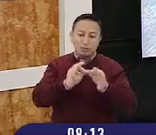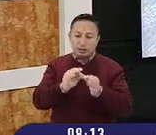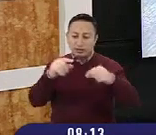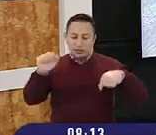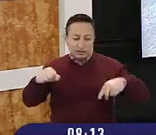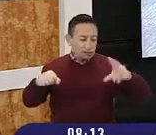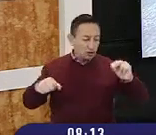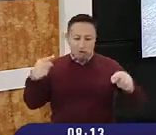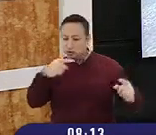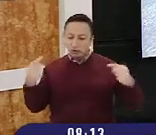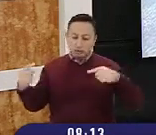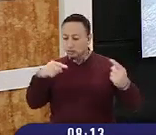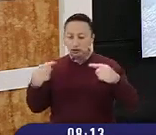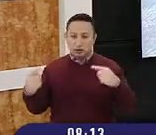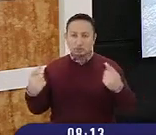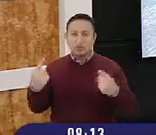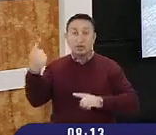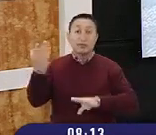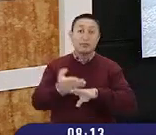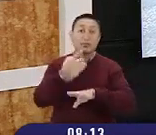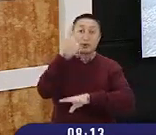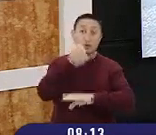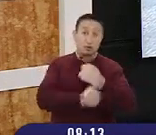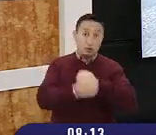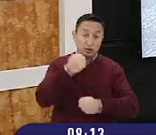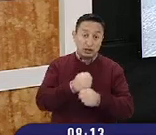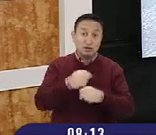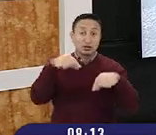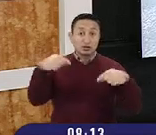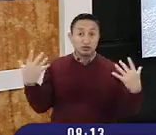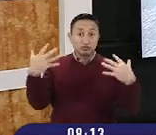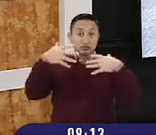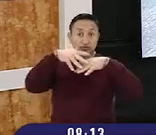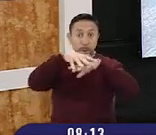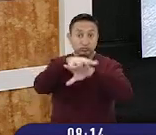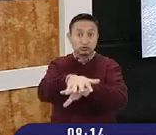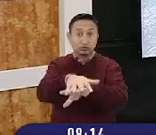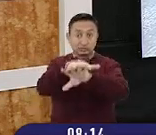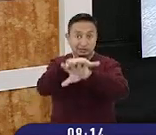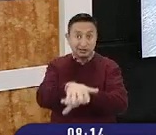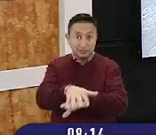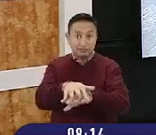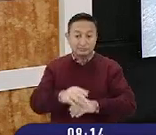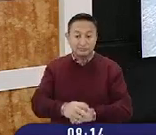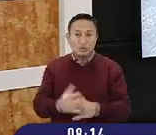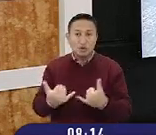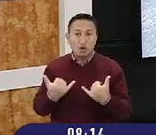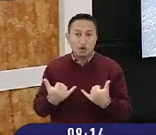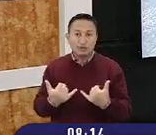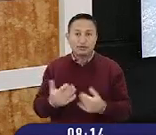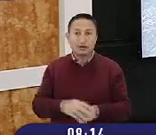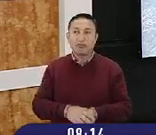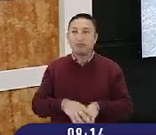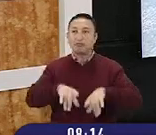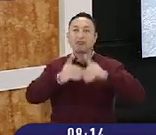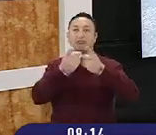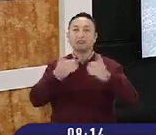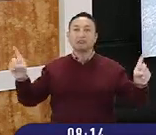no, que por acá. Es que hace un año el alcalde dijo que iban a trabajar en conjunto de la mano como novios. Y a la hora del té, vea, peor